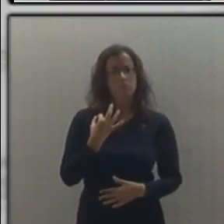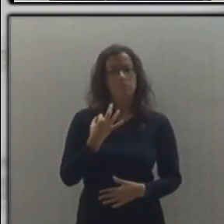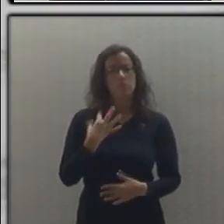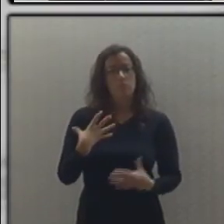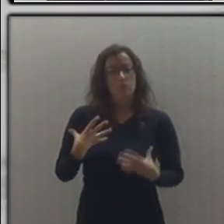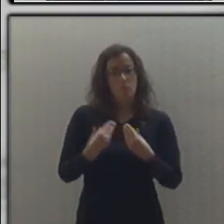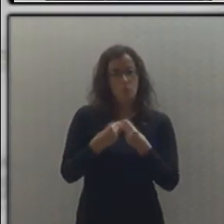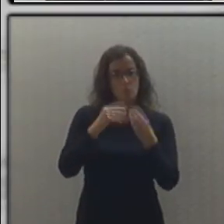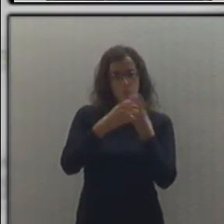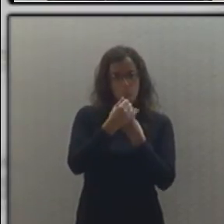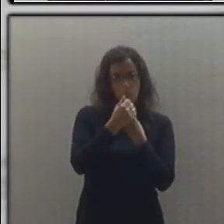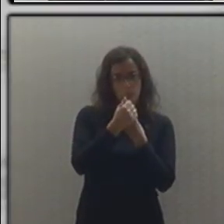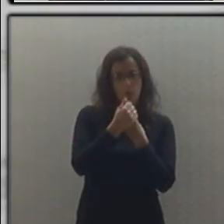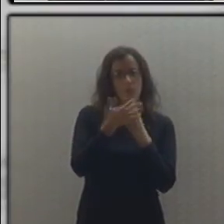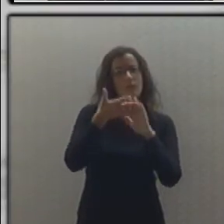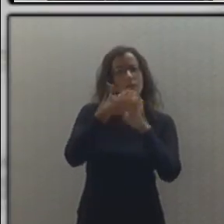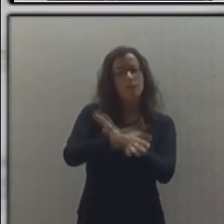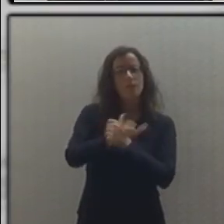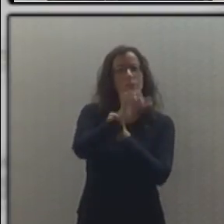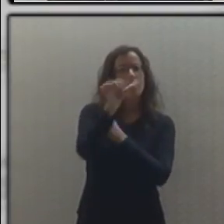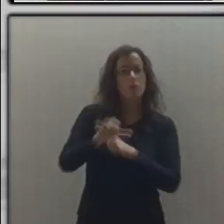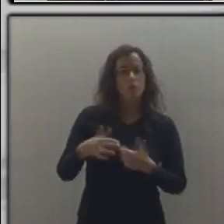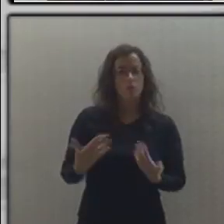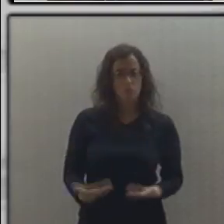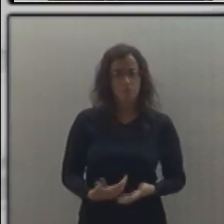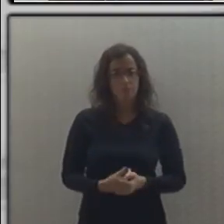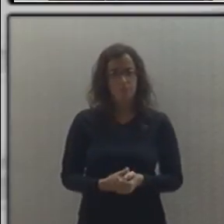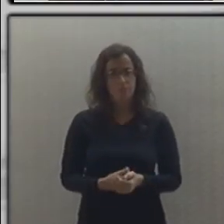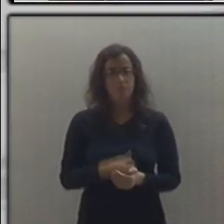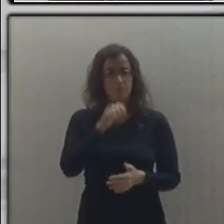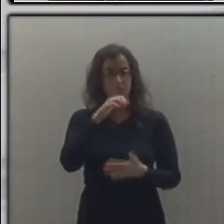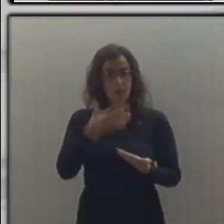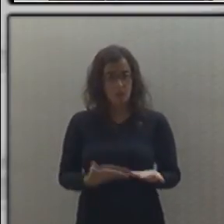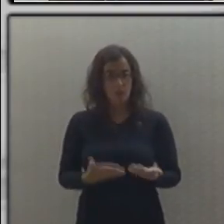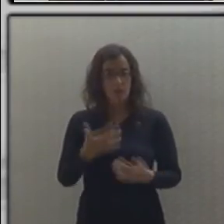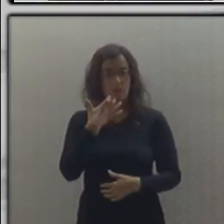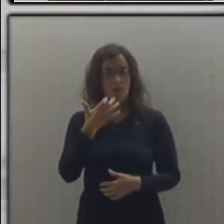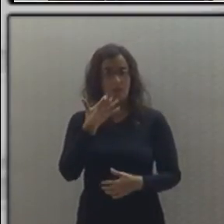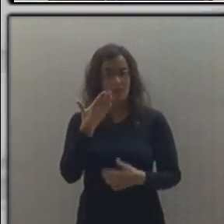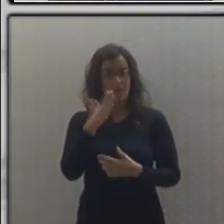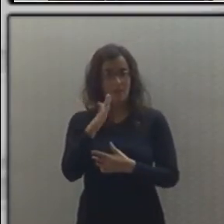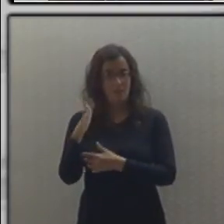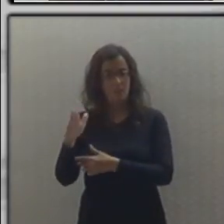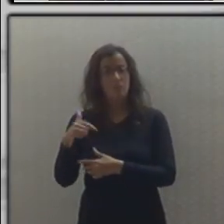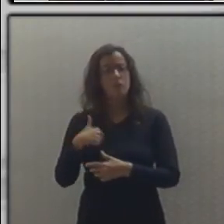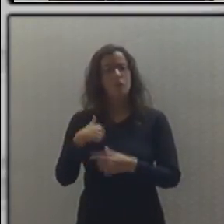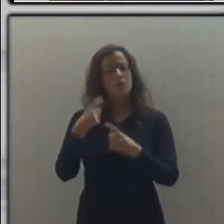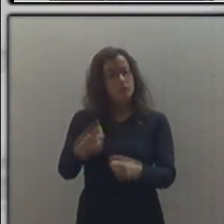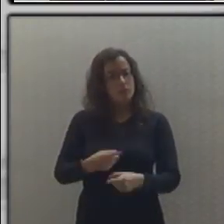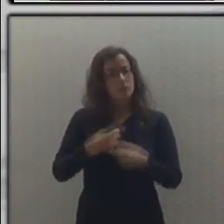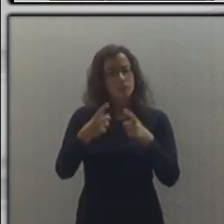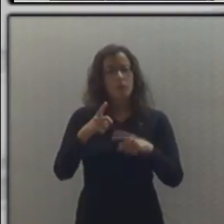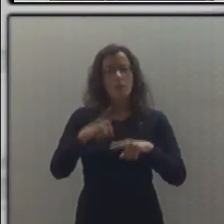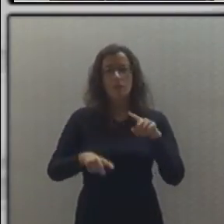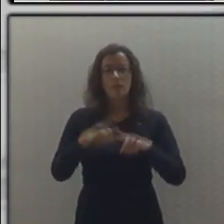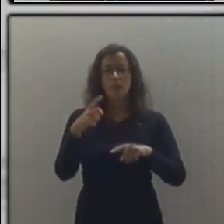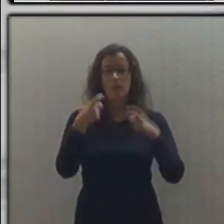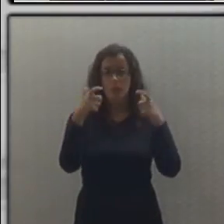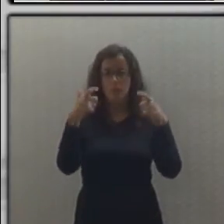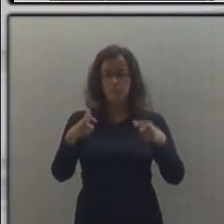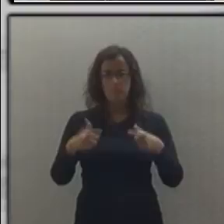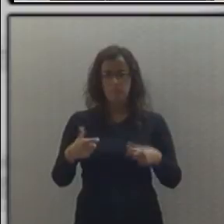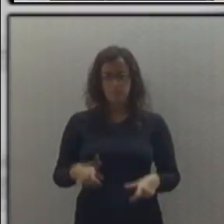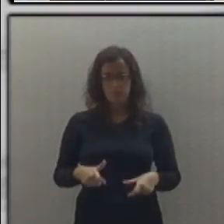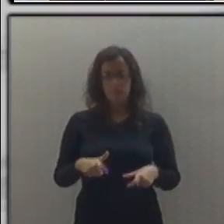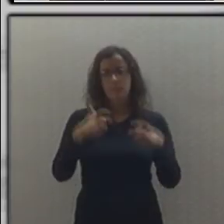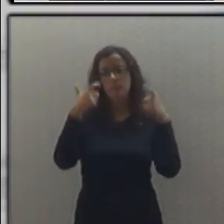juntas, y definir el modelo. En los ejemplos que vamos a ver los he intentado aproximar a distintas escalas, a las escalas con